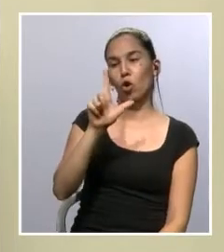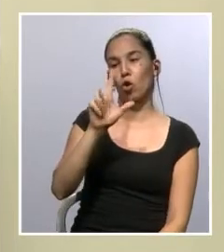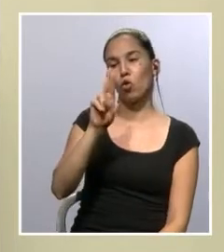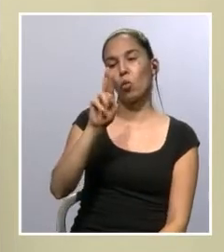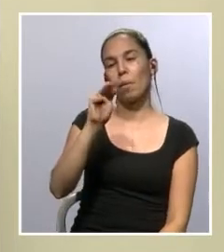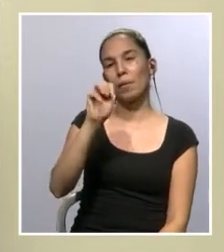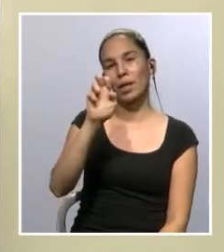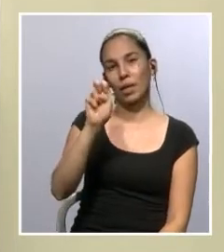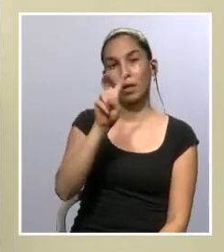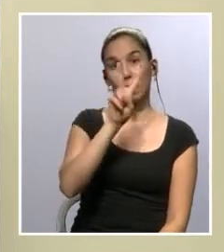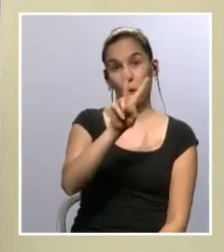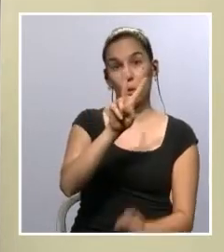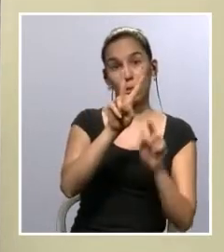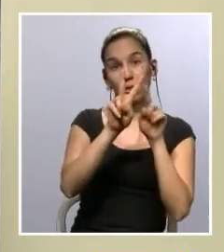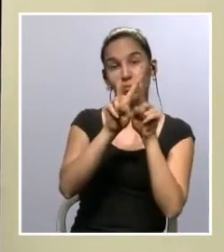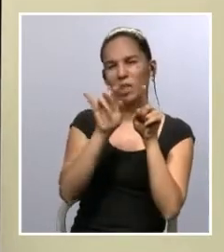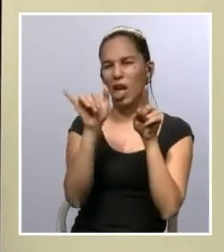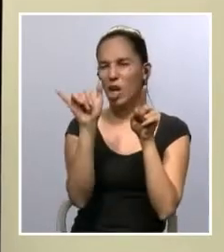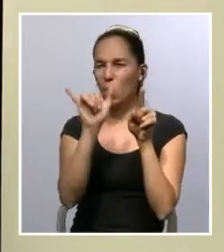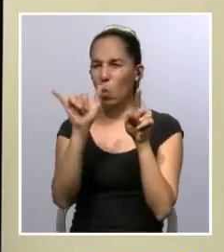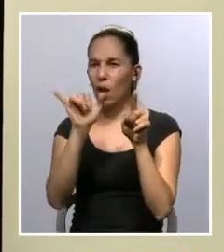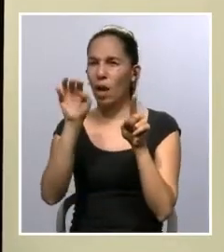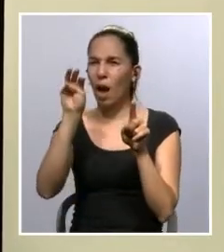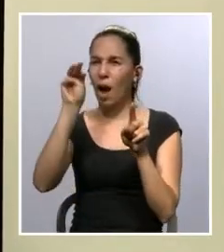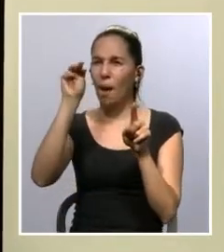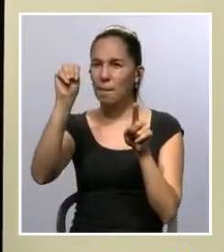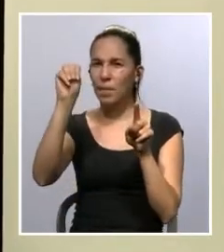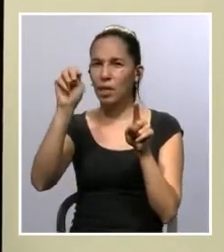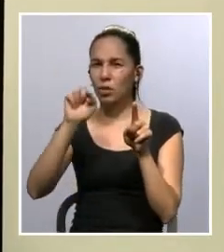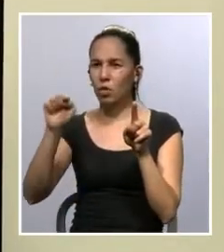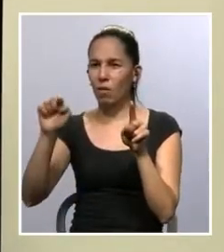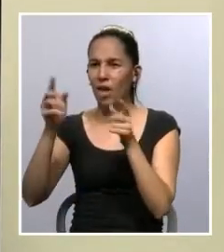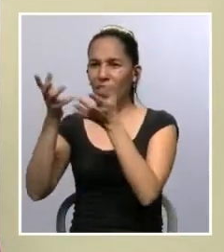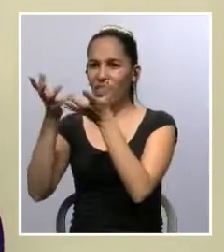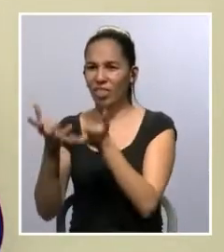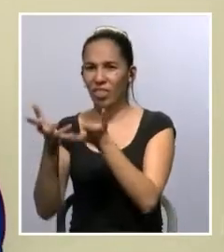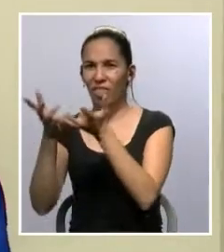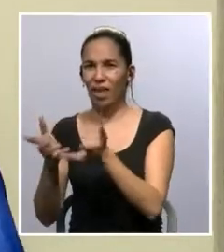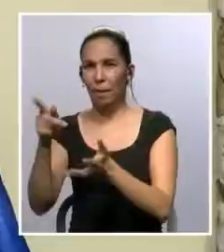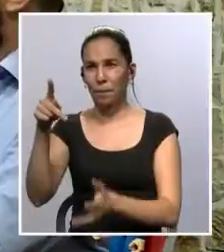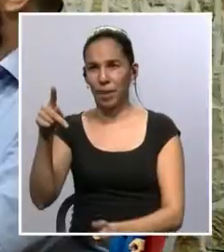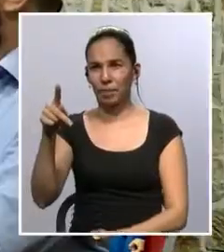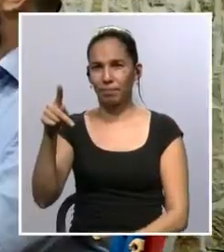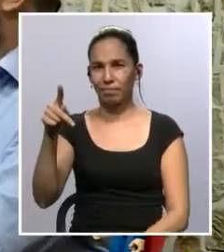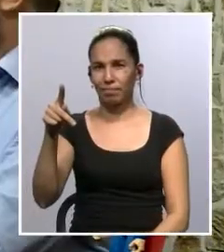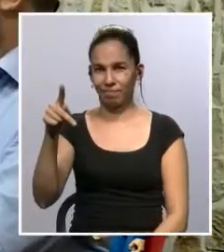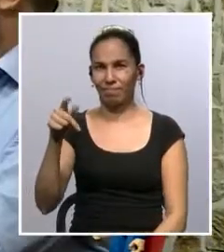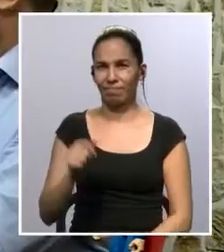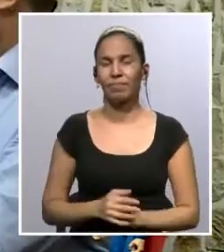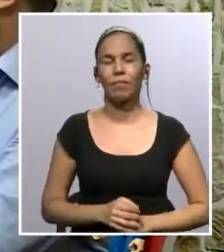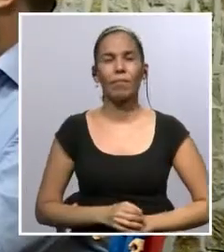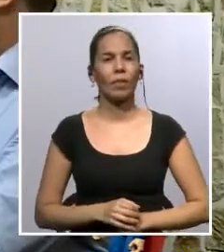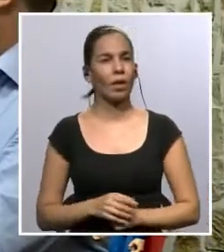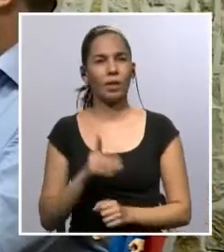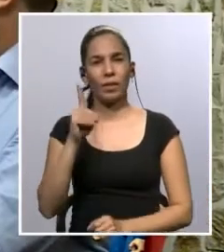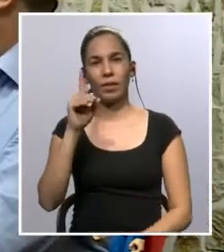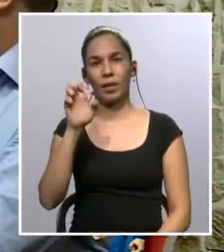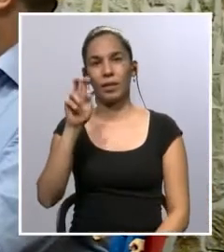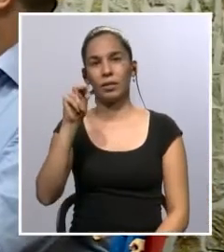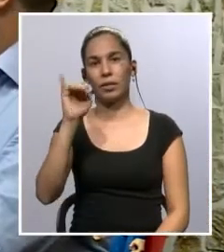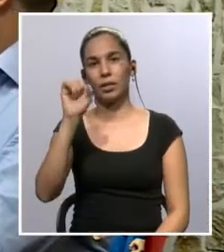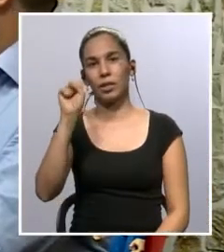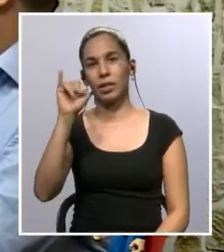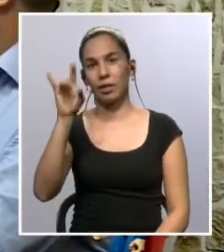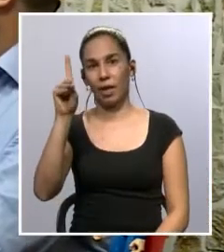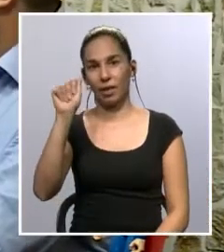igual a la masa sobre la densidad. Digamos, supongamos que